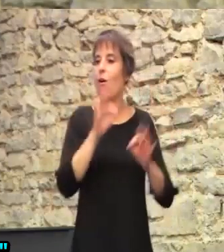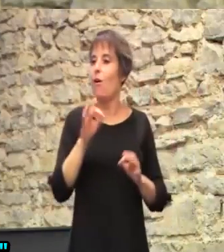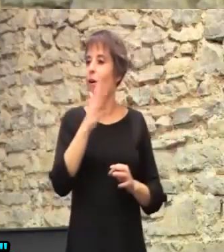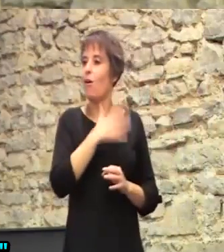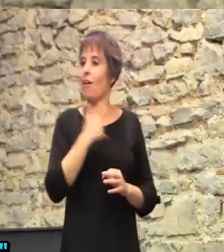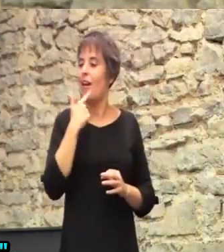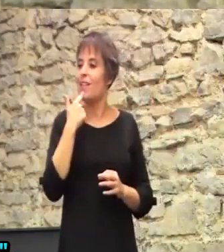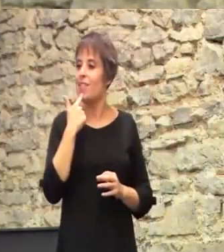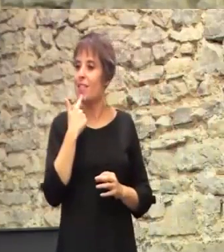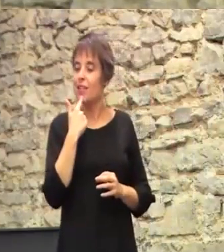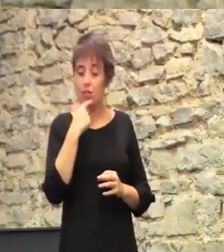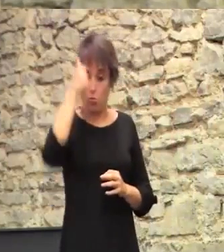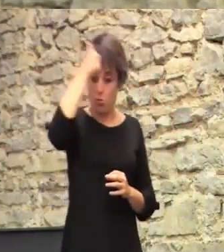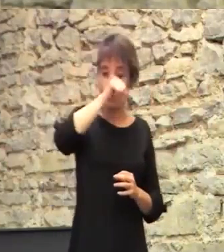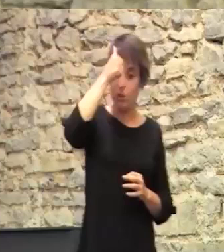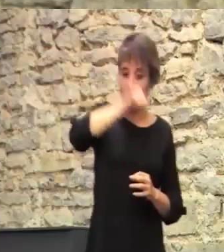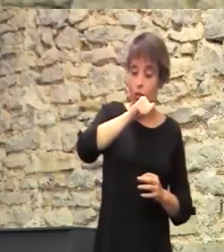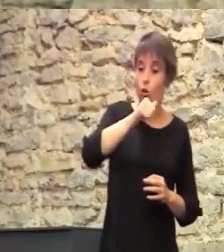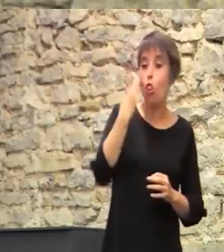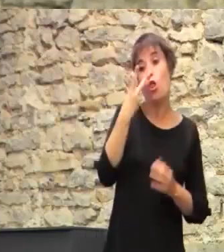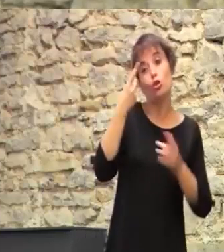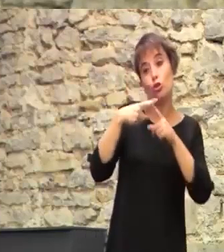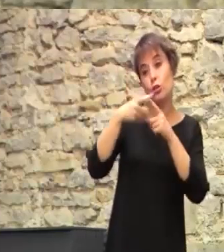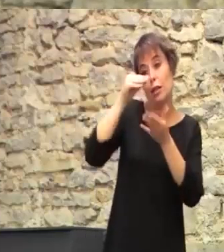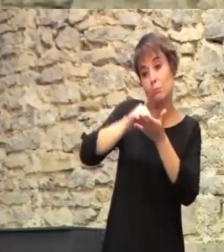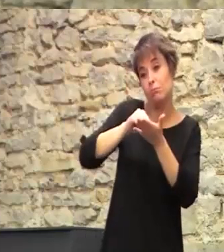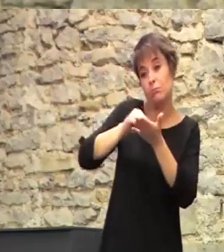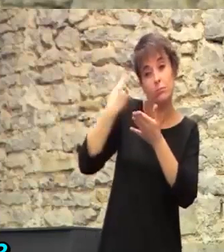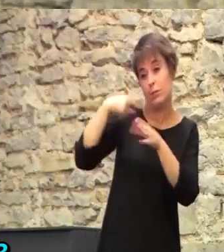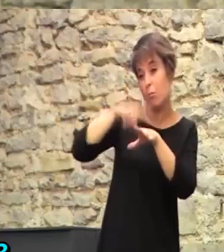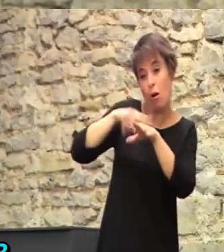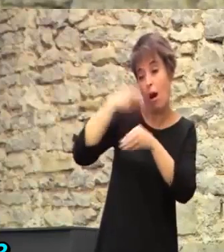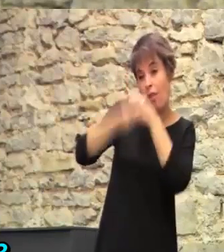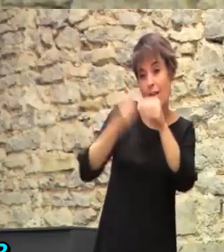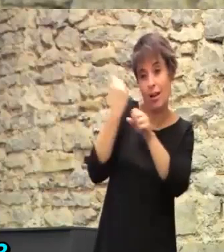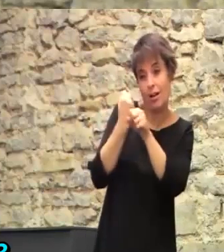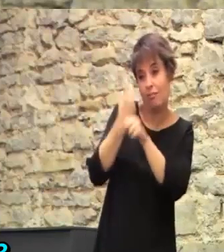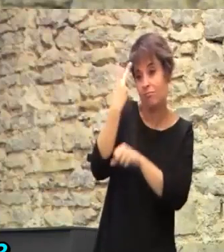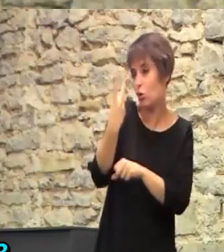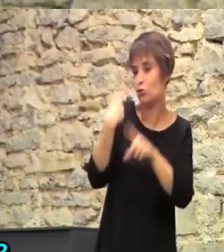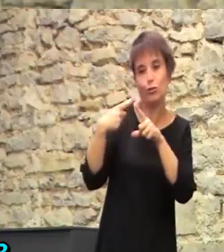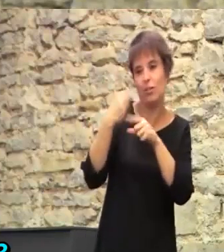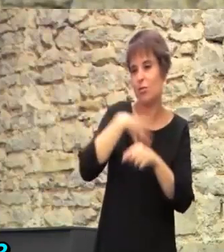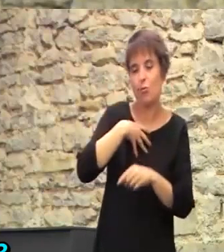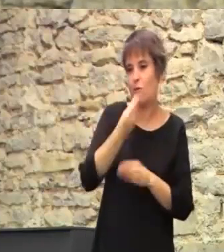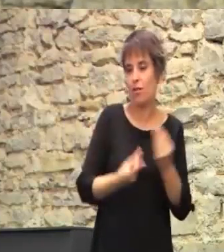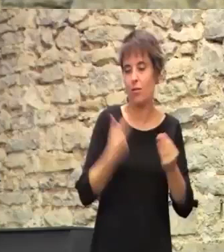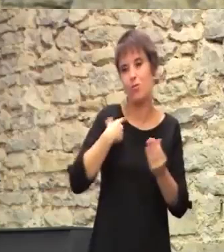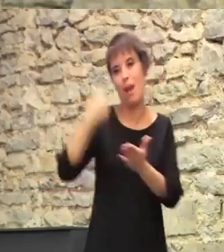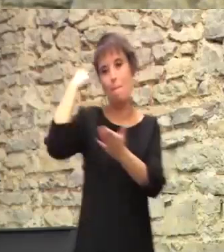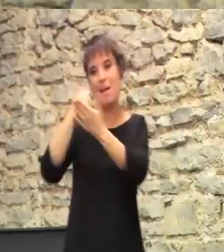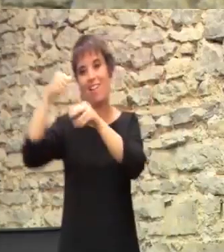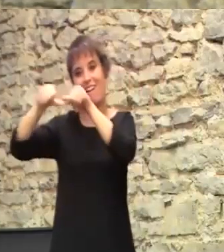no pueden dos cosas al mismo tiempo de verdad me lo creo es decir desde donde yo me relaciono